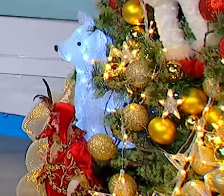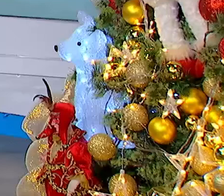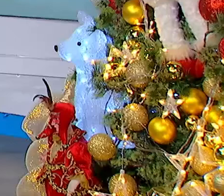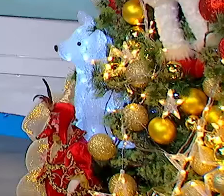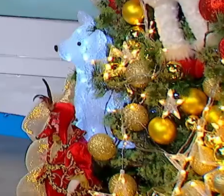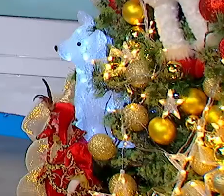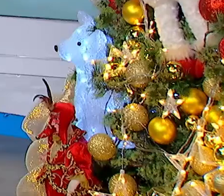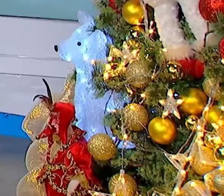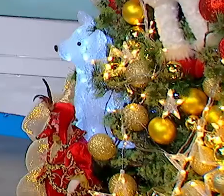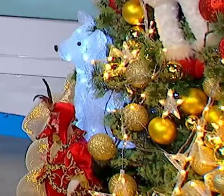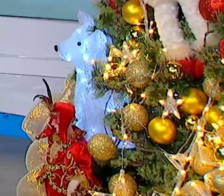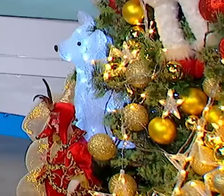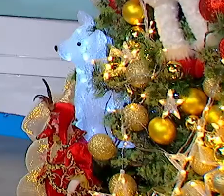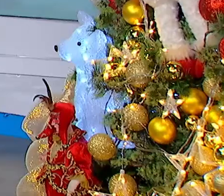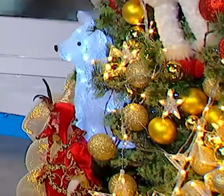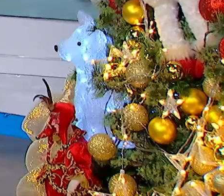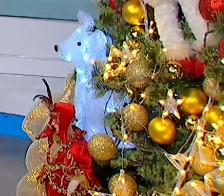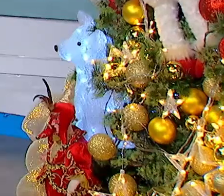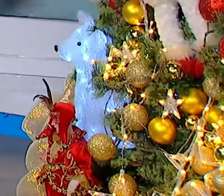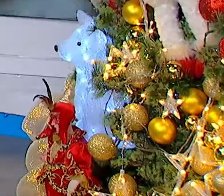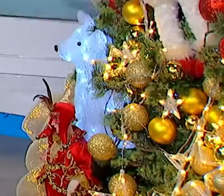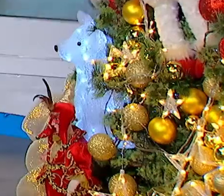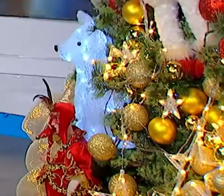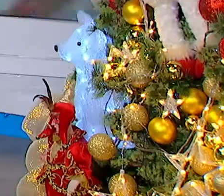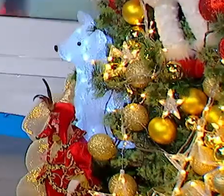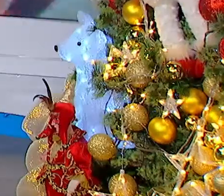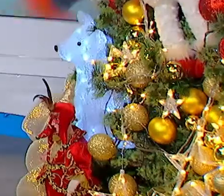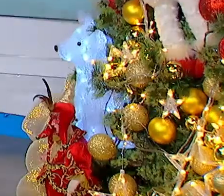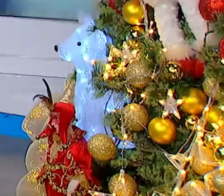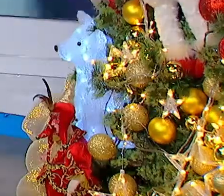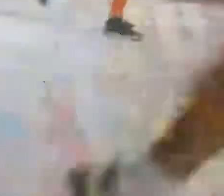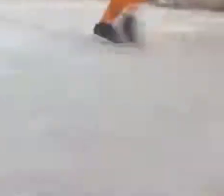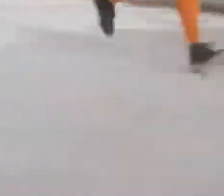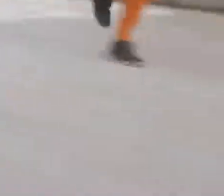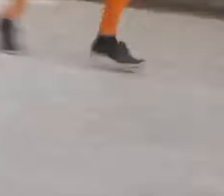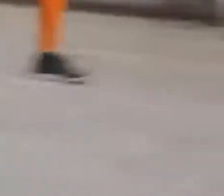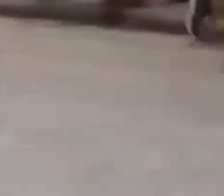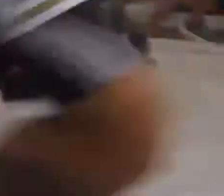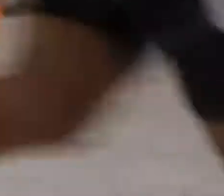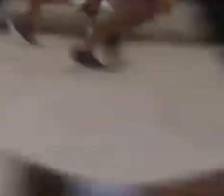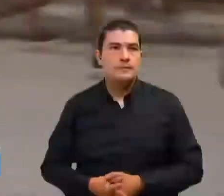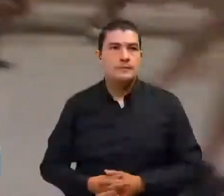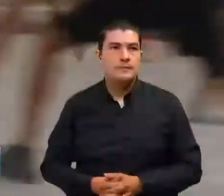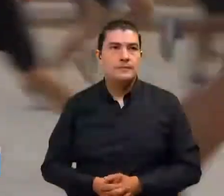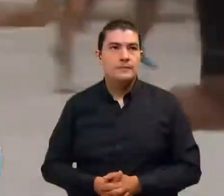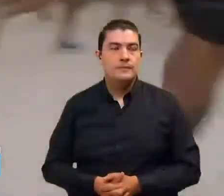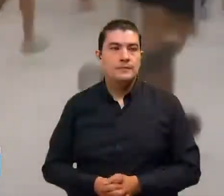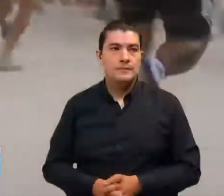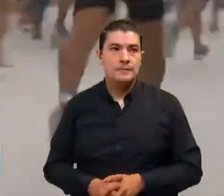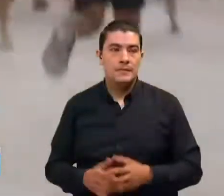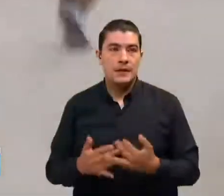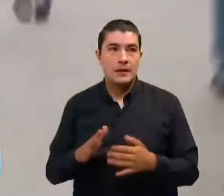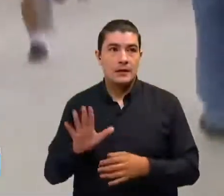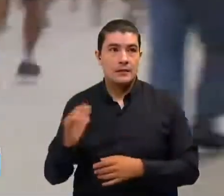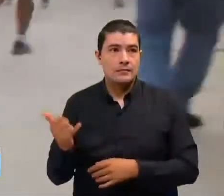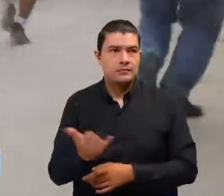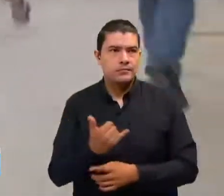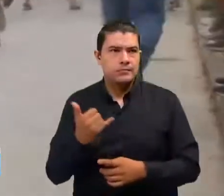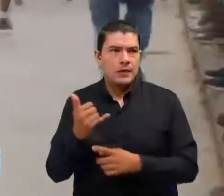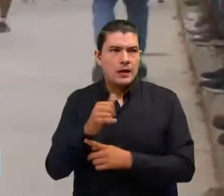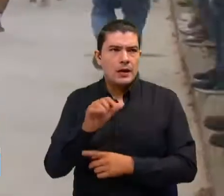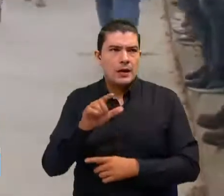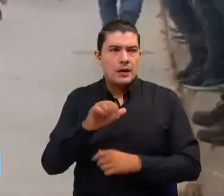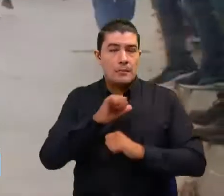Hablamos de atletismo y nos vamos para Portugal. Sí, señores, para Portugal, pero allí en el municipio de Lebrija, porque hubo el tercer desafío Runner